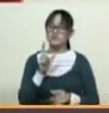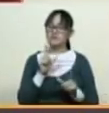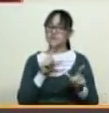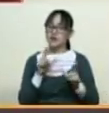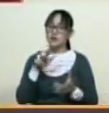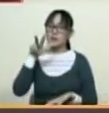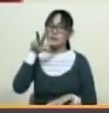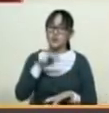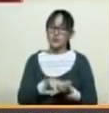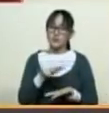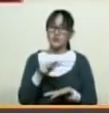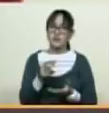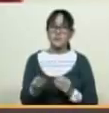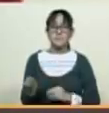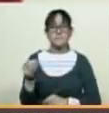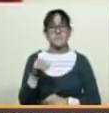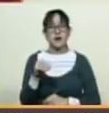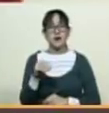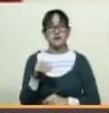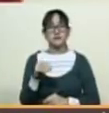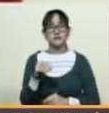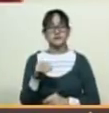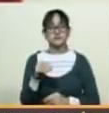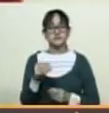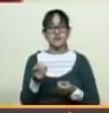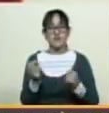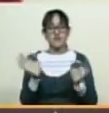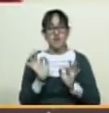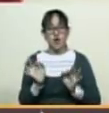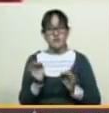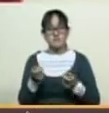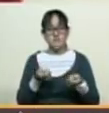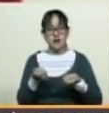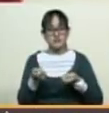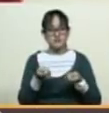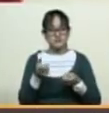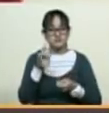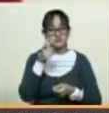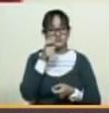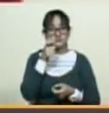aprobado implementar una serie de medidas en relación